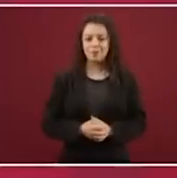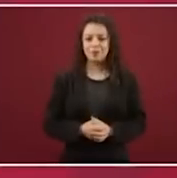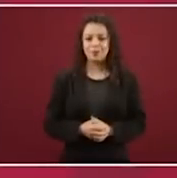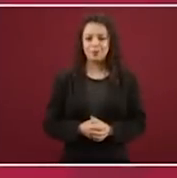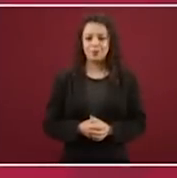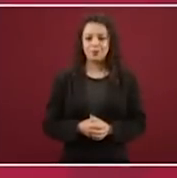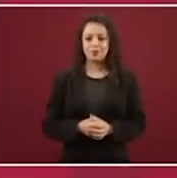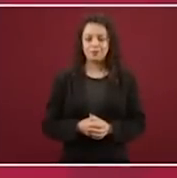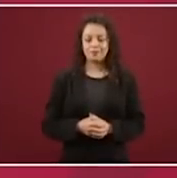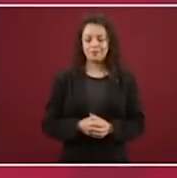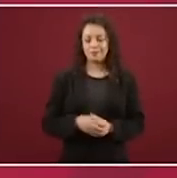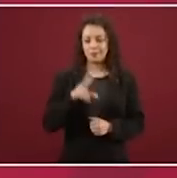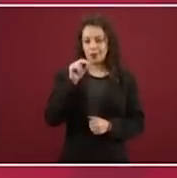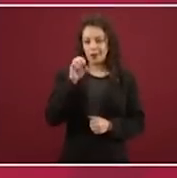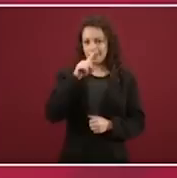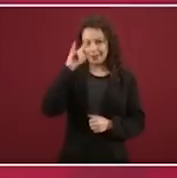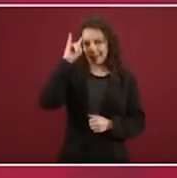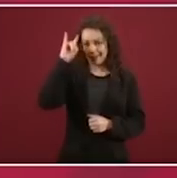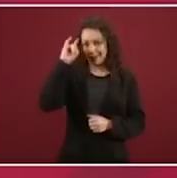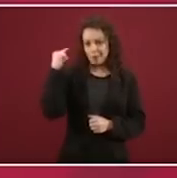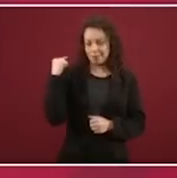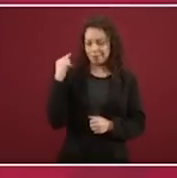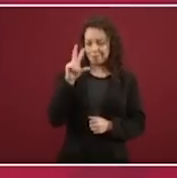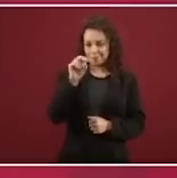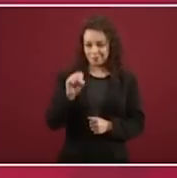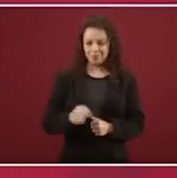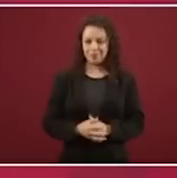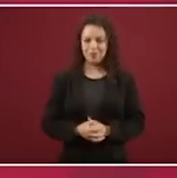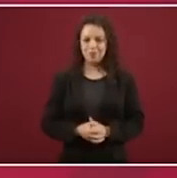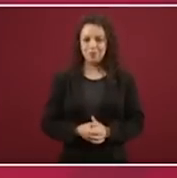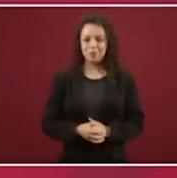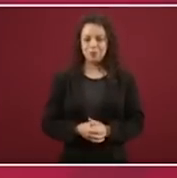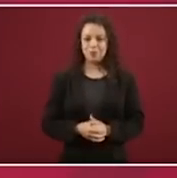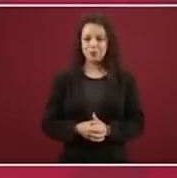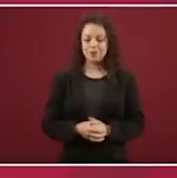no fue el diablito, ¿eh? Es que de veras